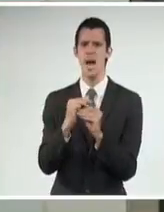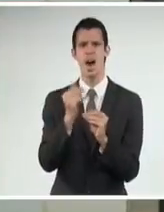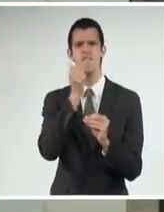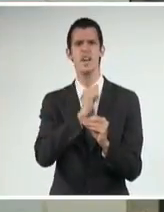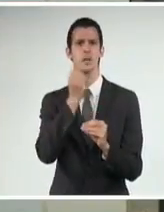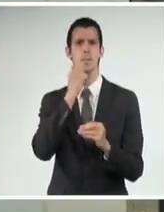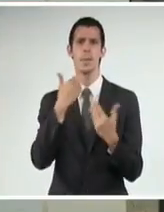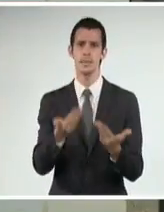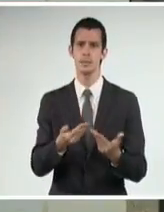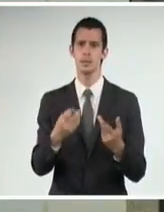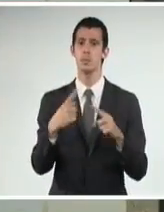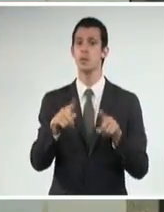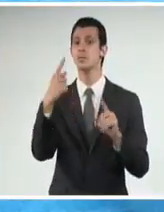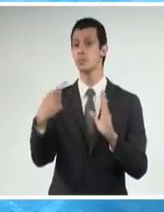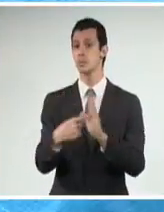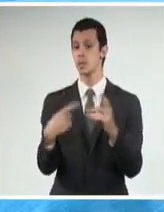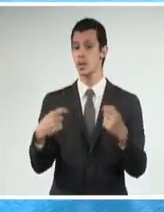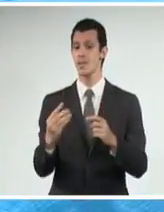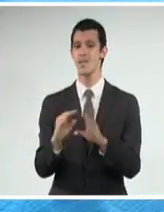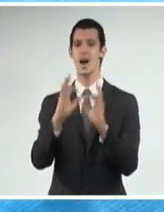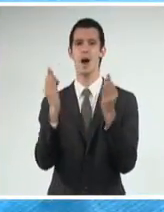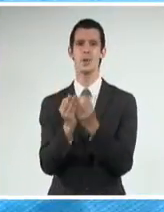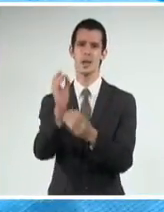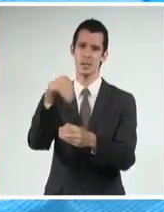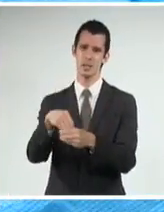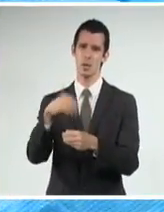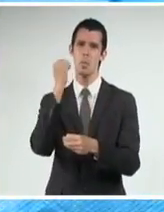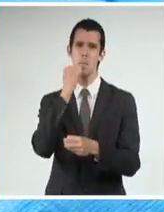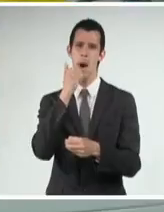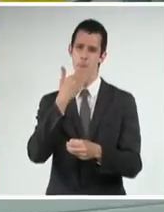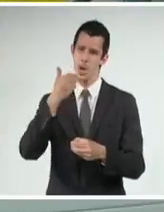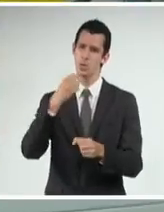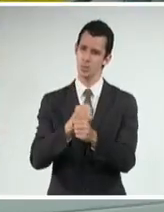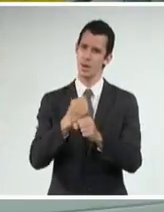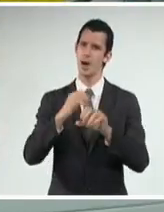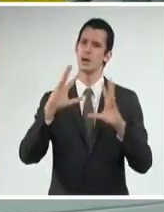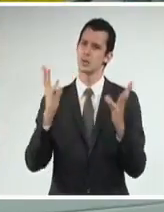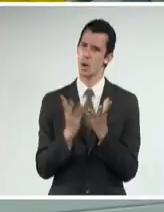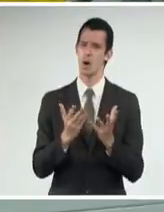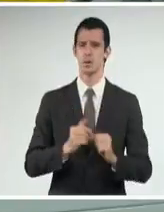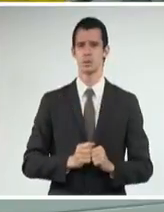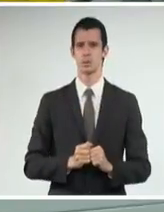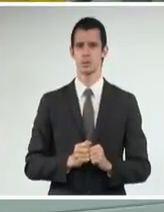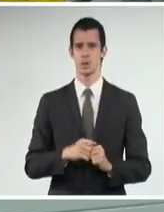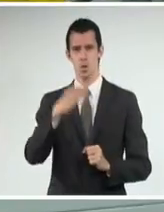y de la actuación inmediata y eficiente de todos los componentes del Sistema